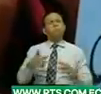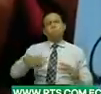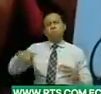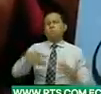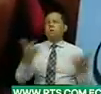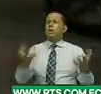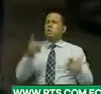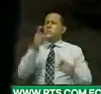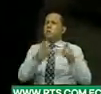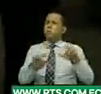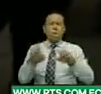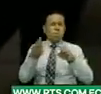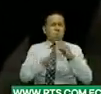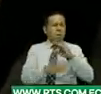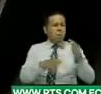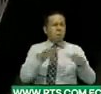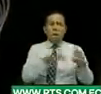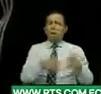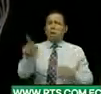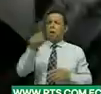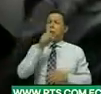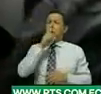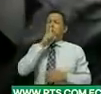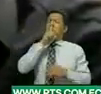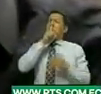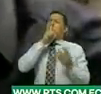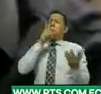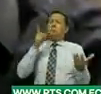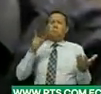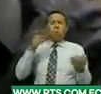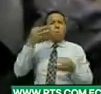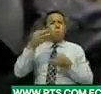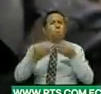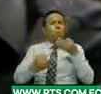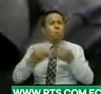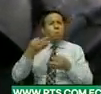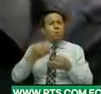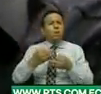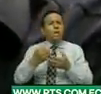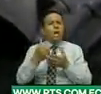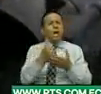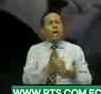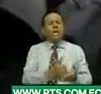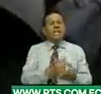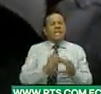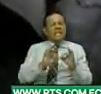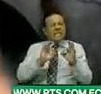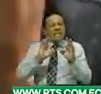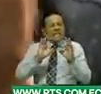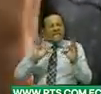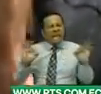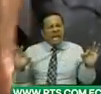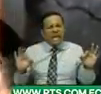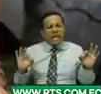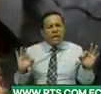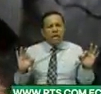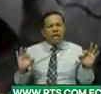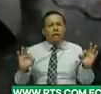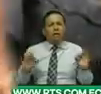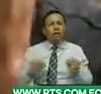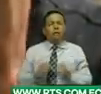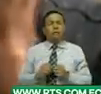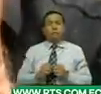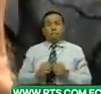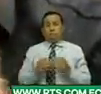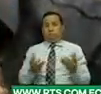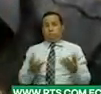víctimas han sido por sicariato. Y hasta el día de hoy, la justicia no ha puesto ni siquiera un grano para